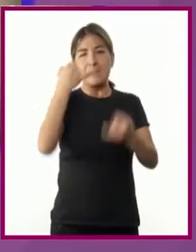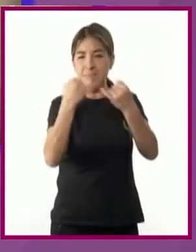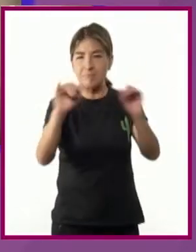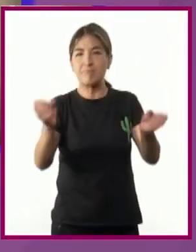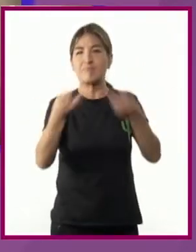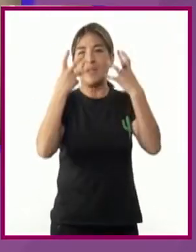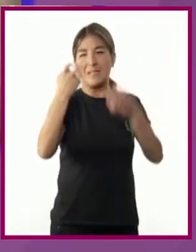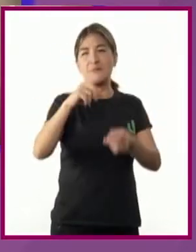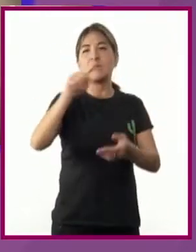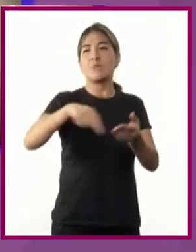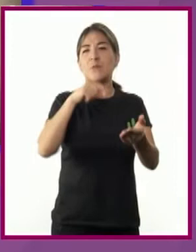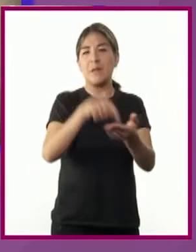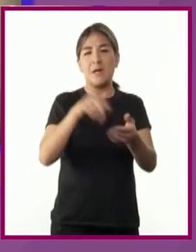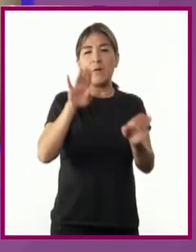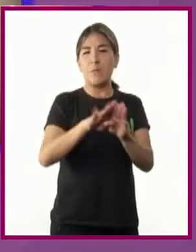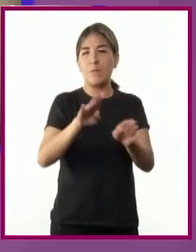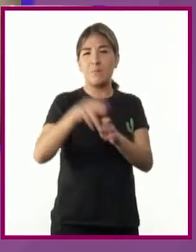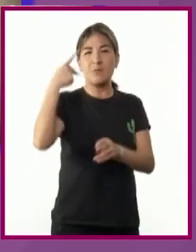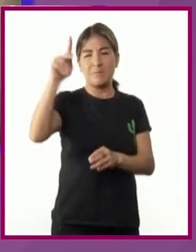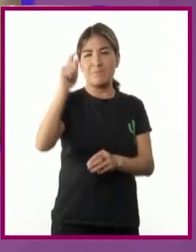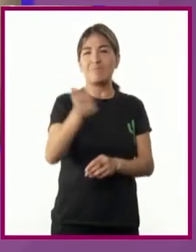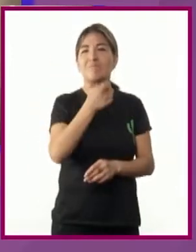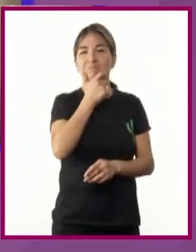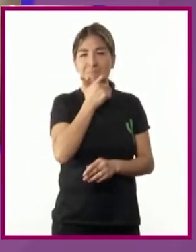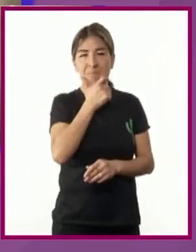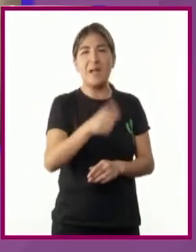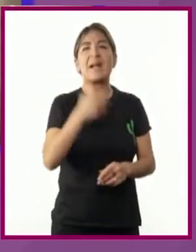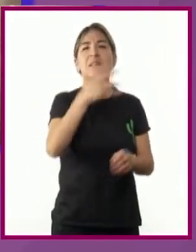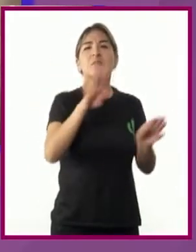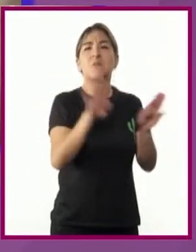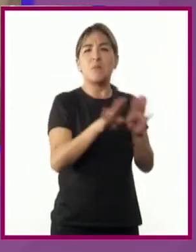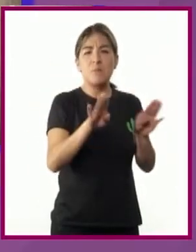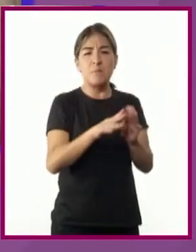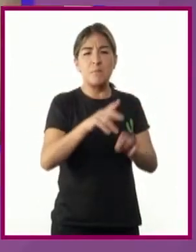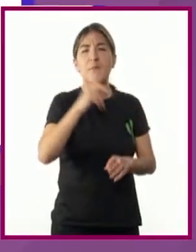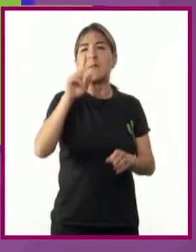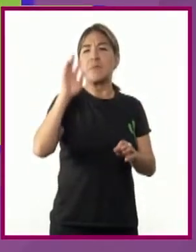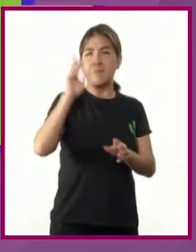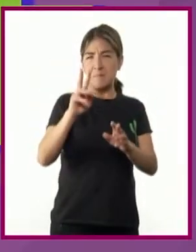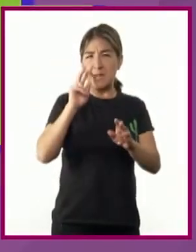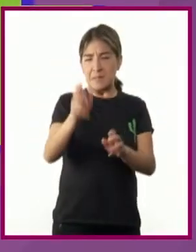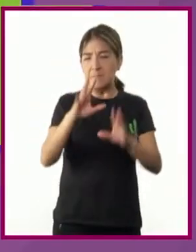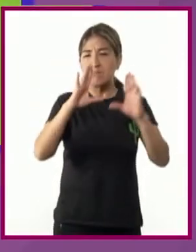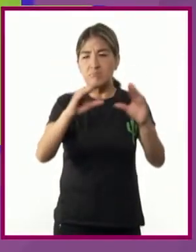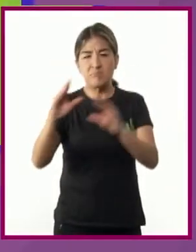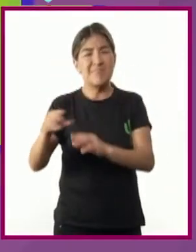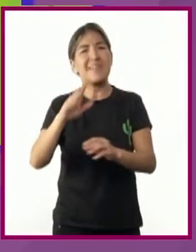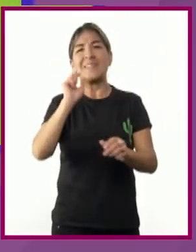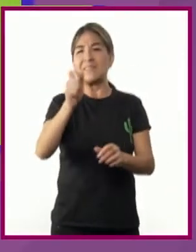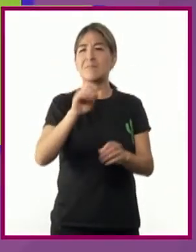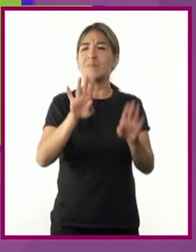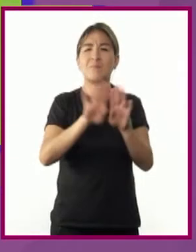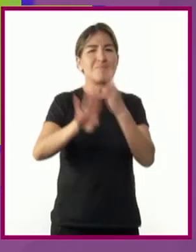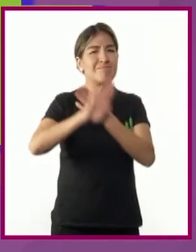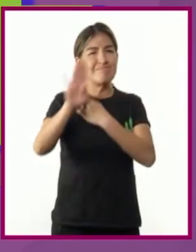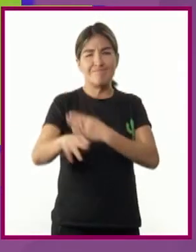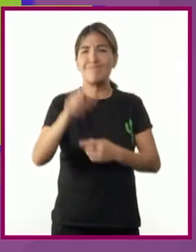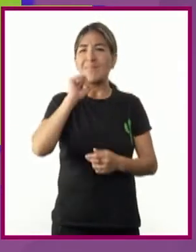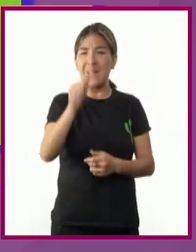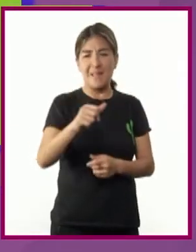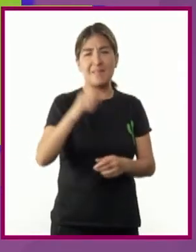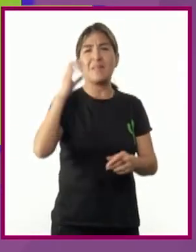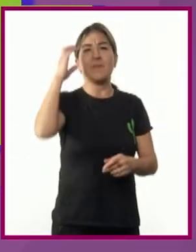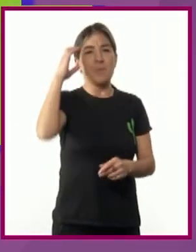del Imperio Británico. Para ello, Gandhi empleó la filosofía de la no violencia. Aplicó los métodos de la